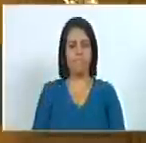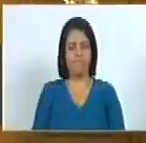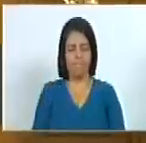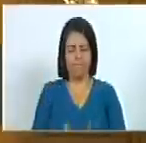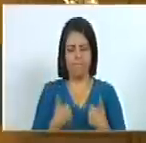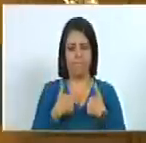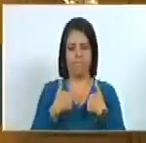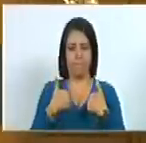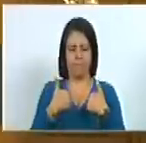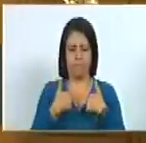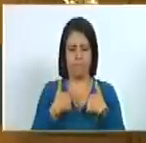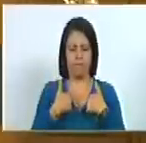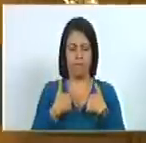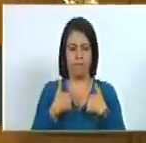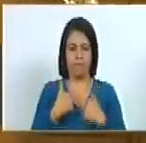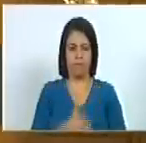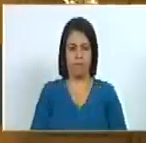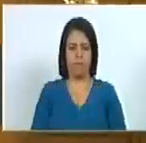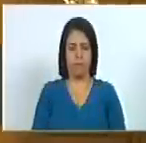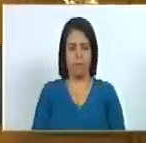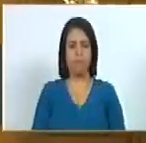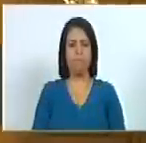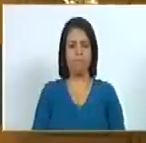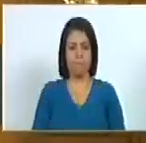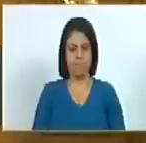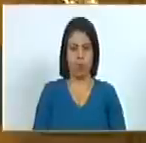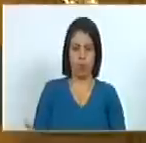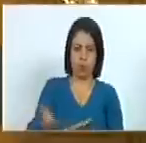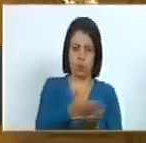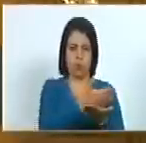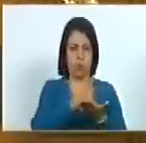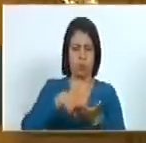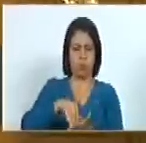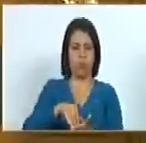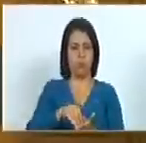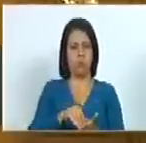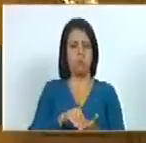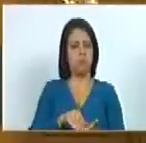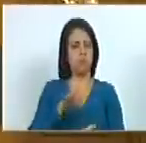víctima de un despojo descarado